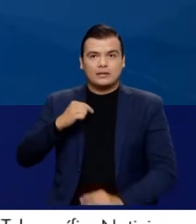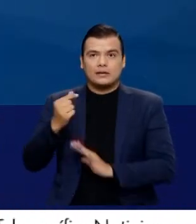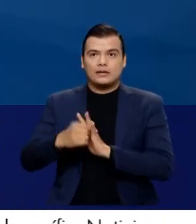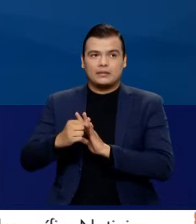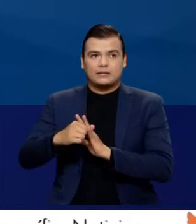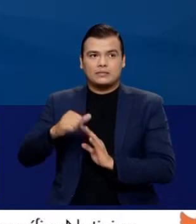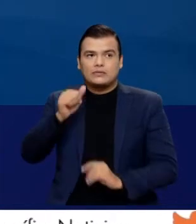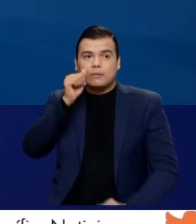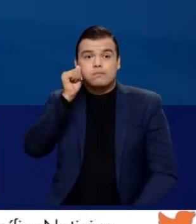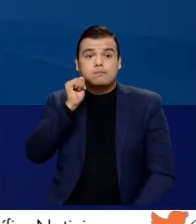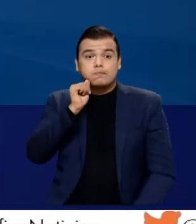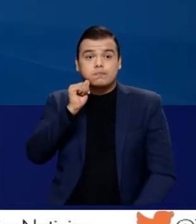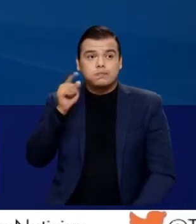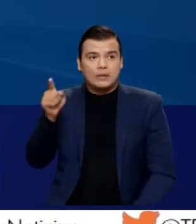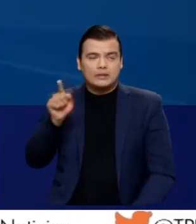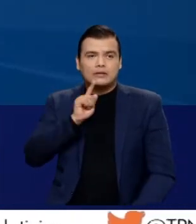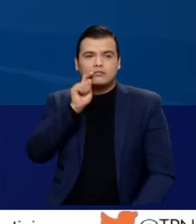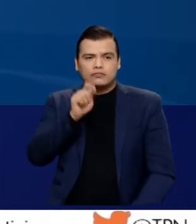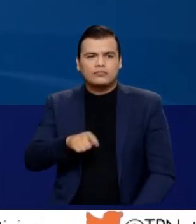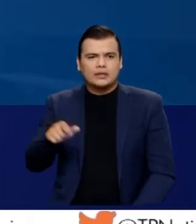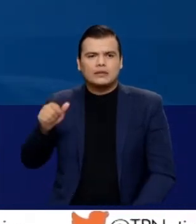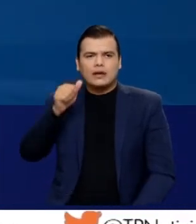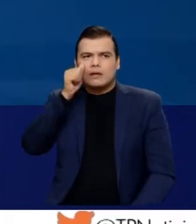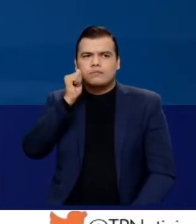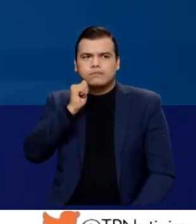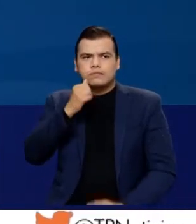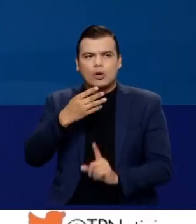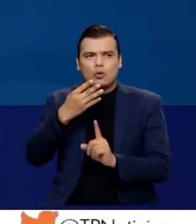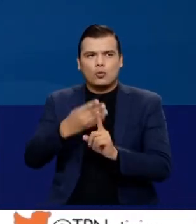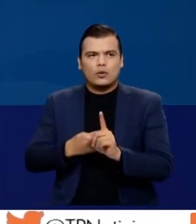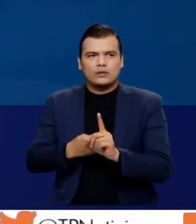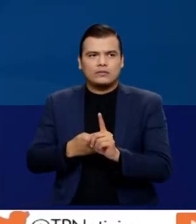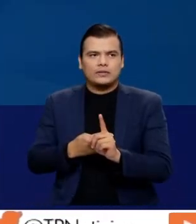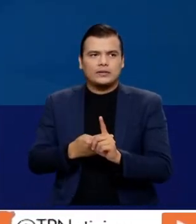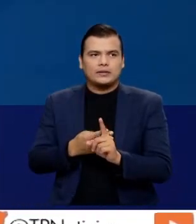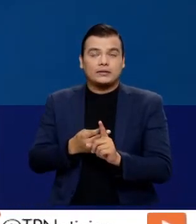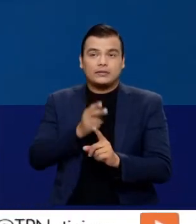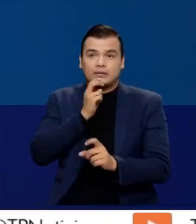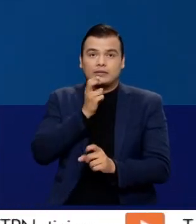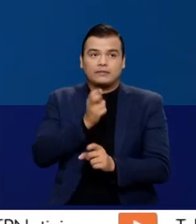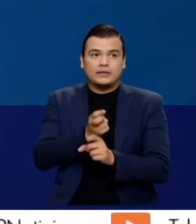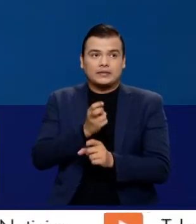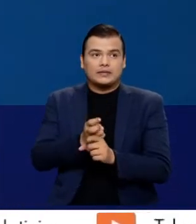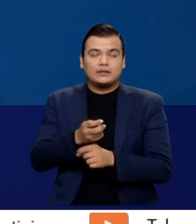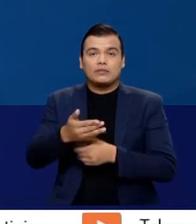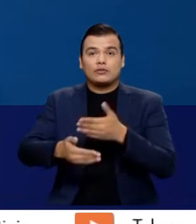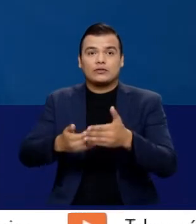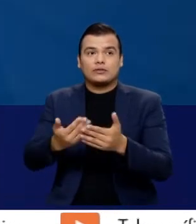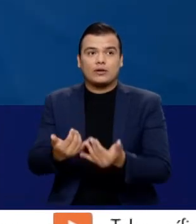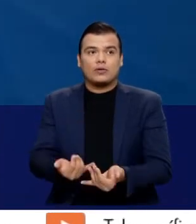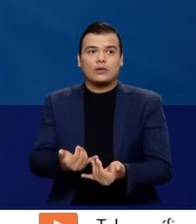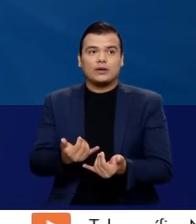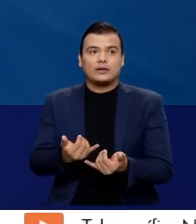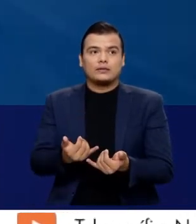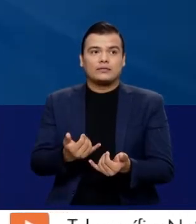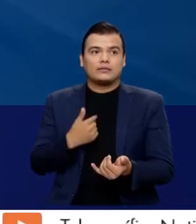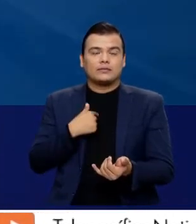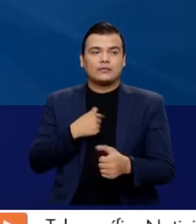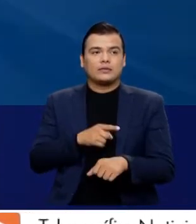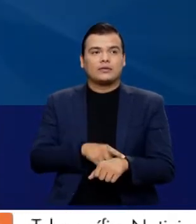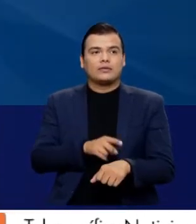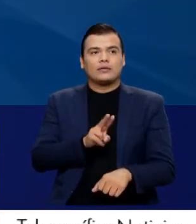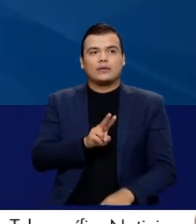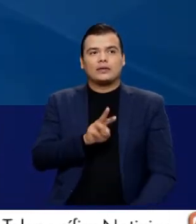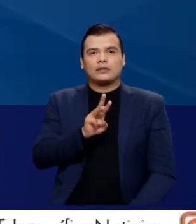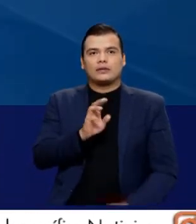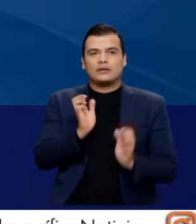la mujer que es ucraniana tiene cuatro meses de embarazo y eso hizo este proceso un poco un poco más complejo estoy desde el 23